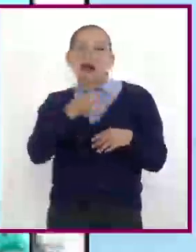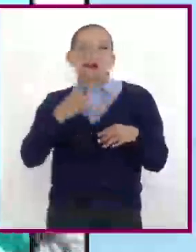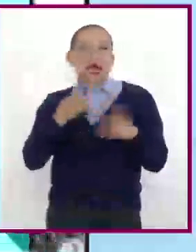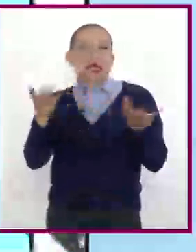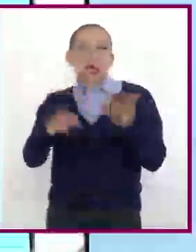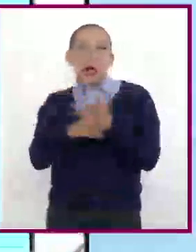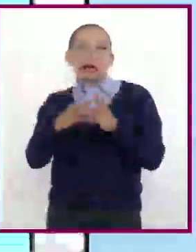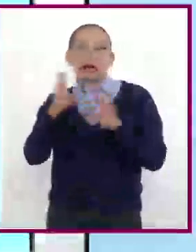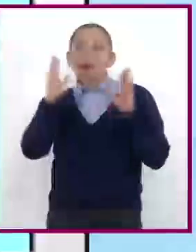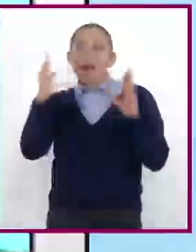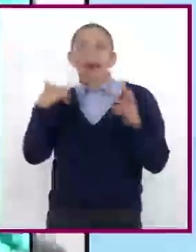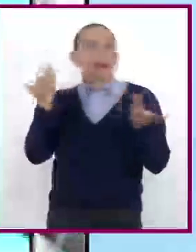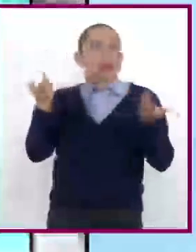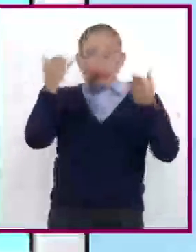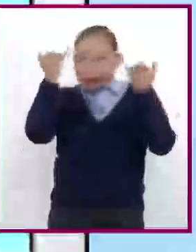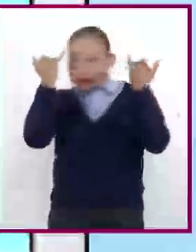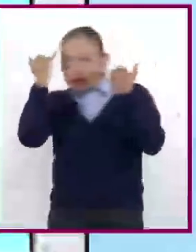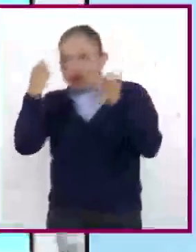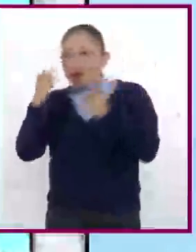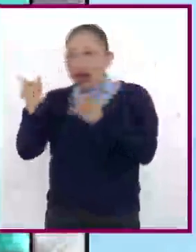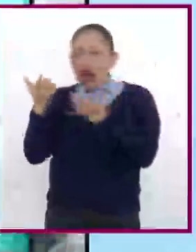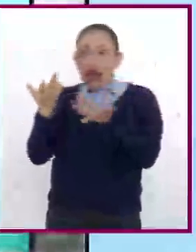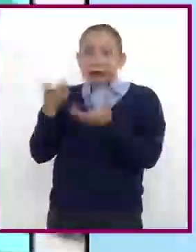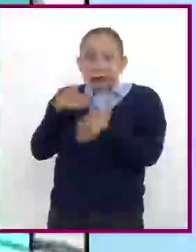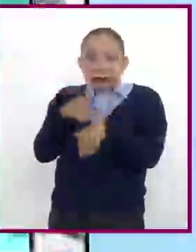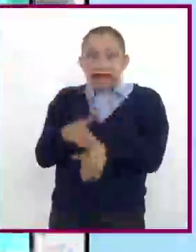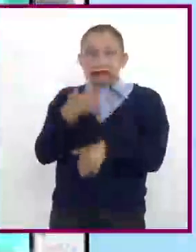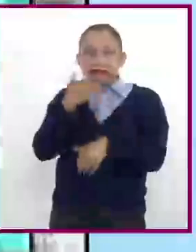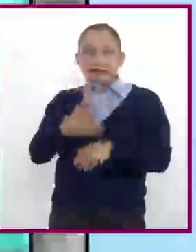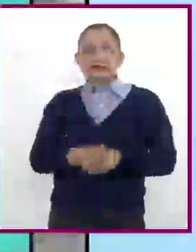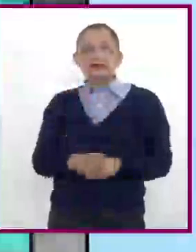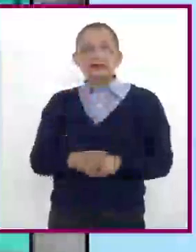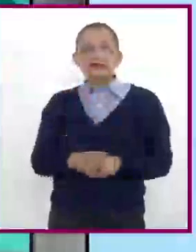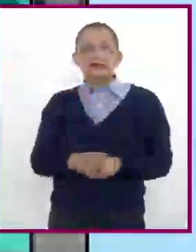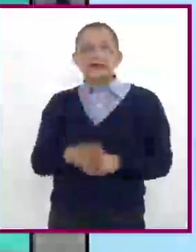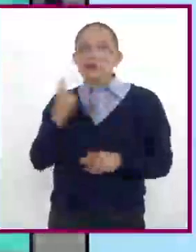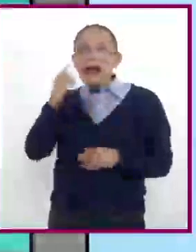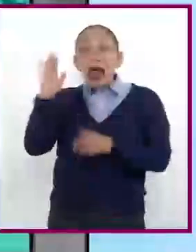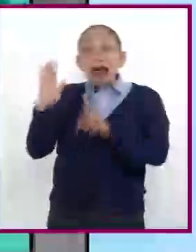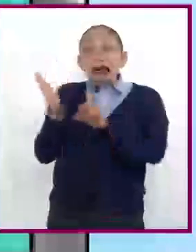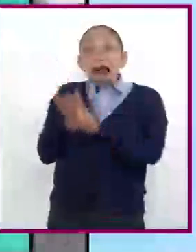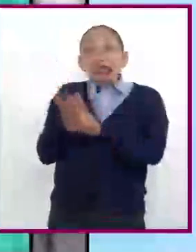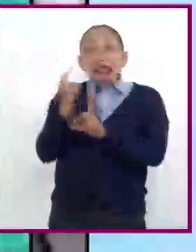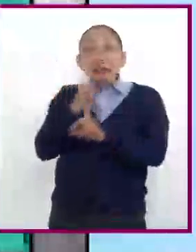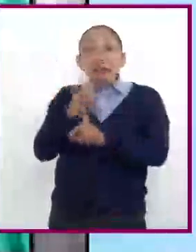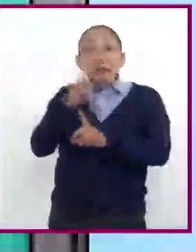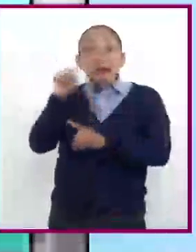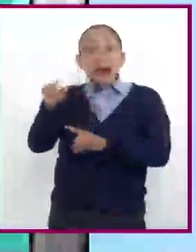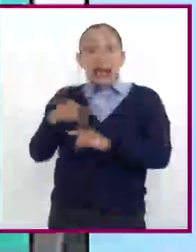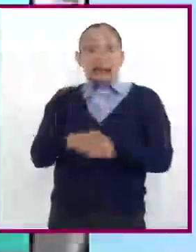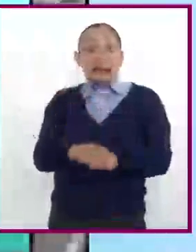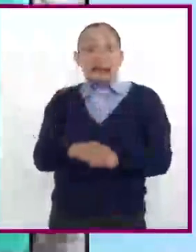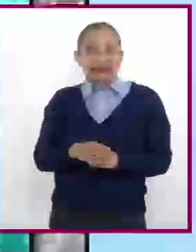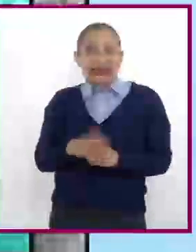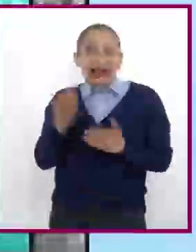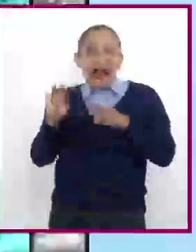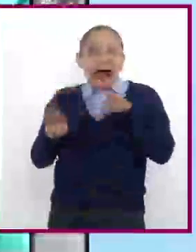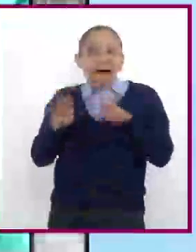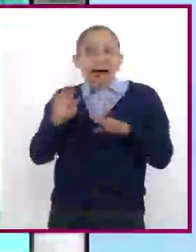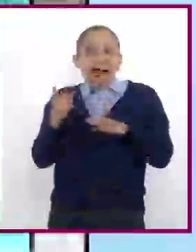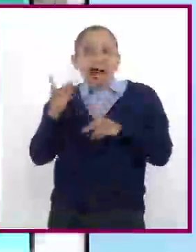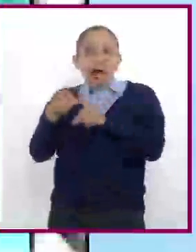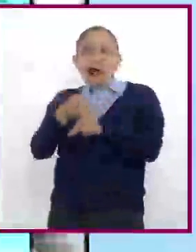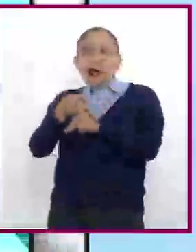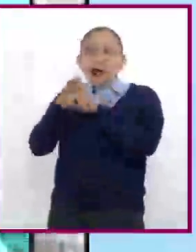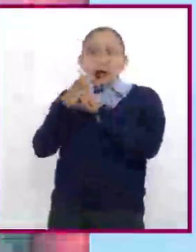cosas increíbles para tratar, como te diré, para tratarlas de convencer bien, ¿verdad? Hay veces hay que hasta robar